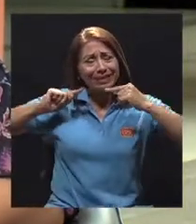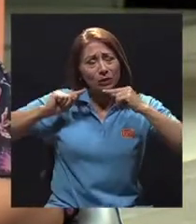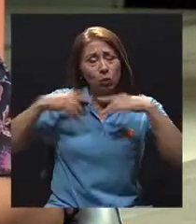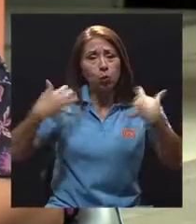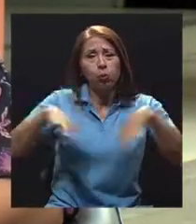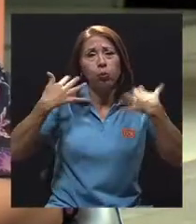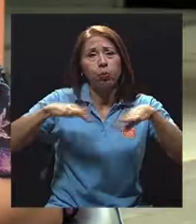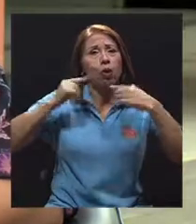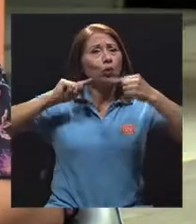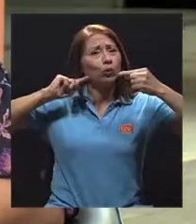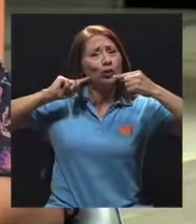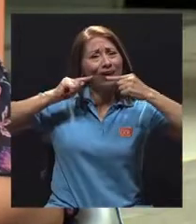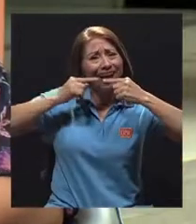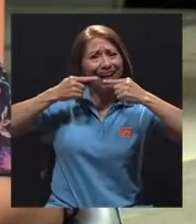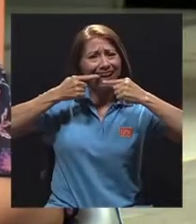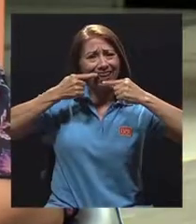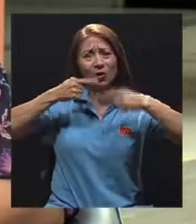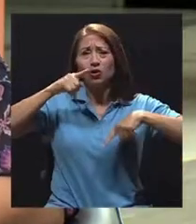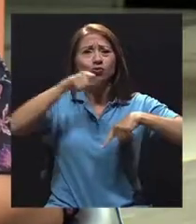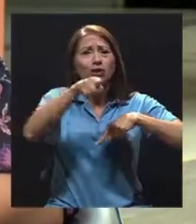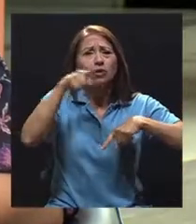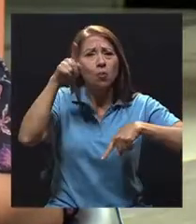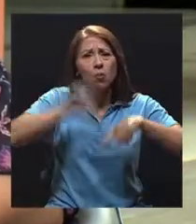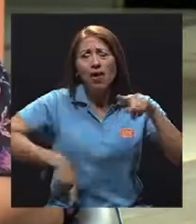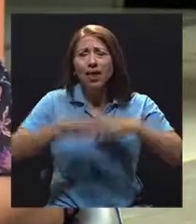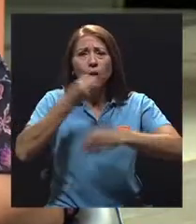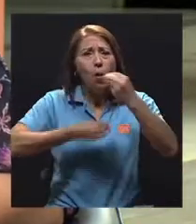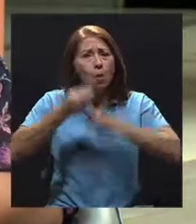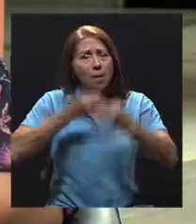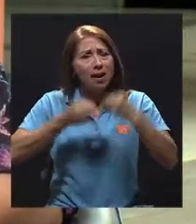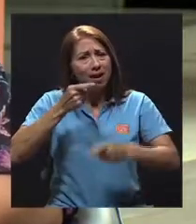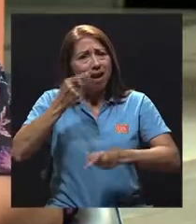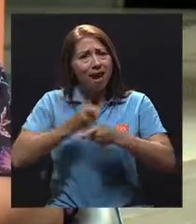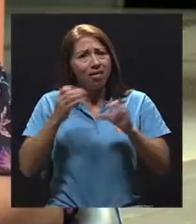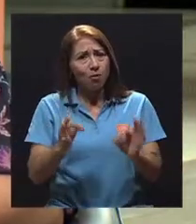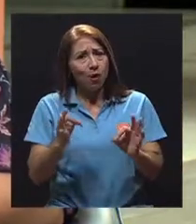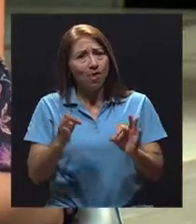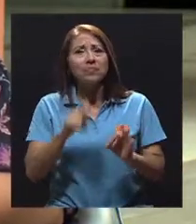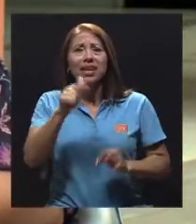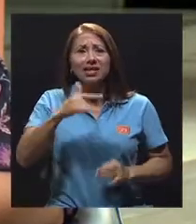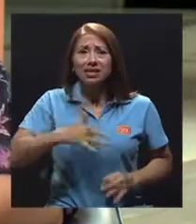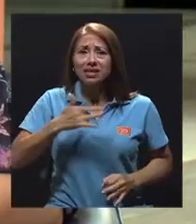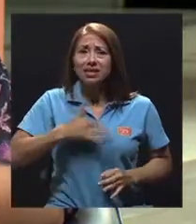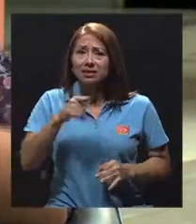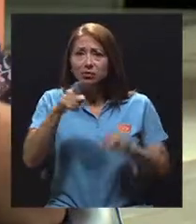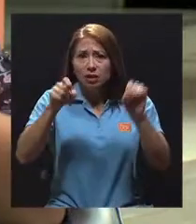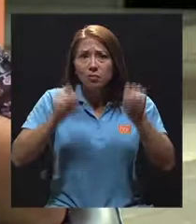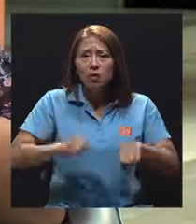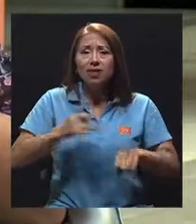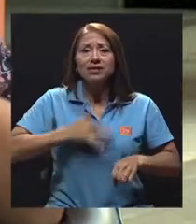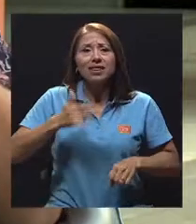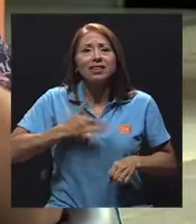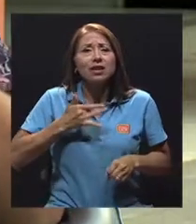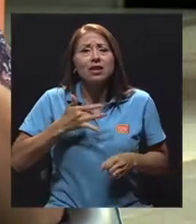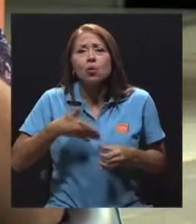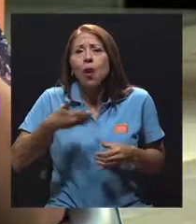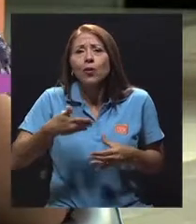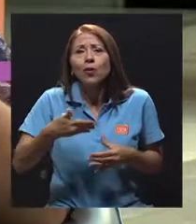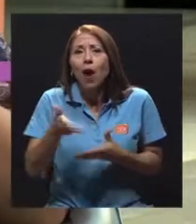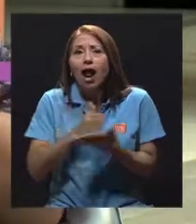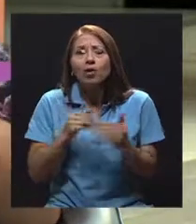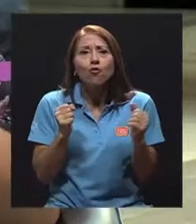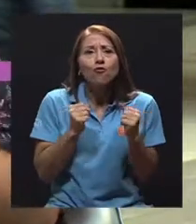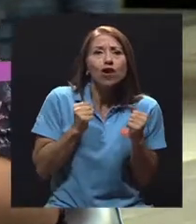que definitivamente le impida hasta comer, digerir los alimentos de una manera adecuada. Esa sensación que usted puede sentir cuando come